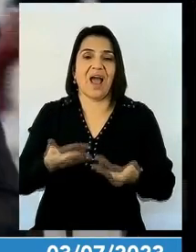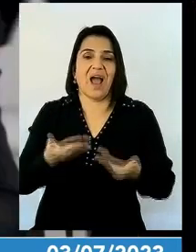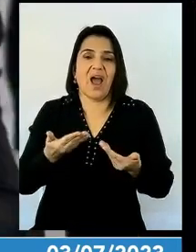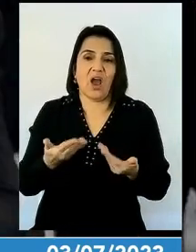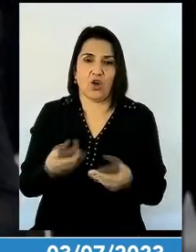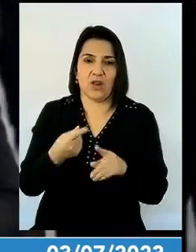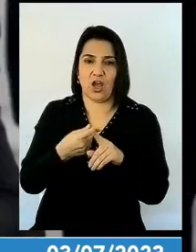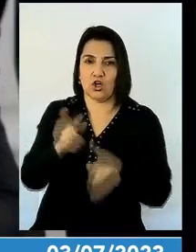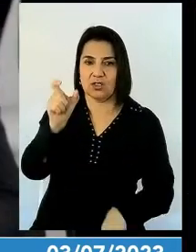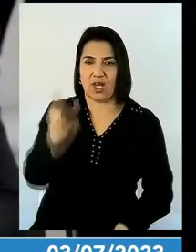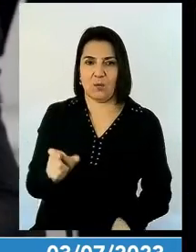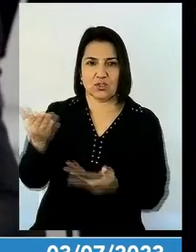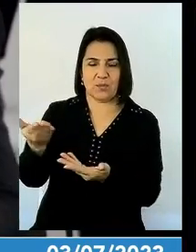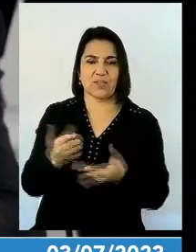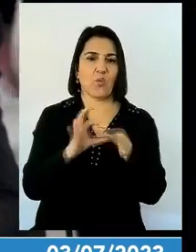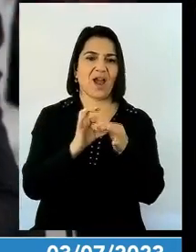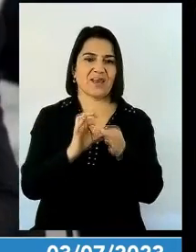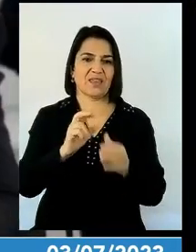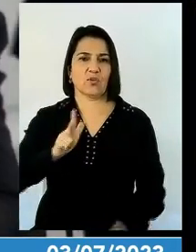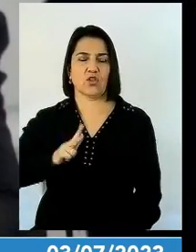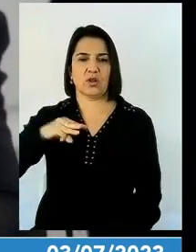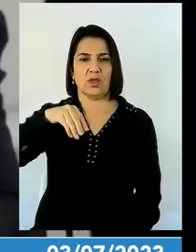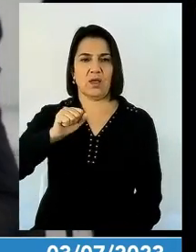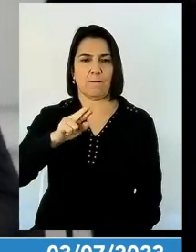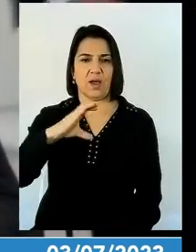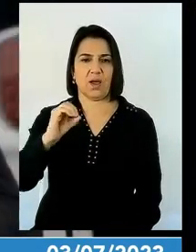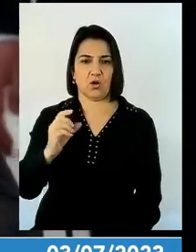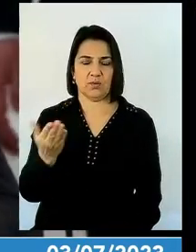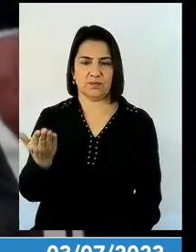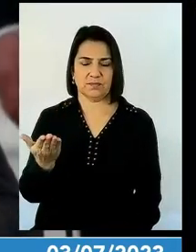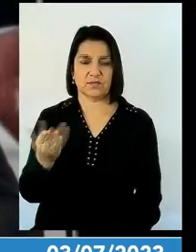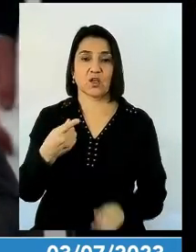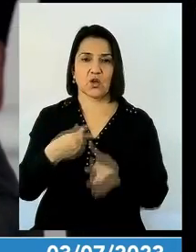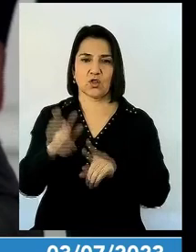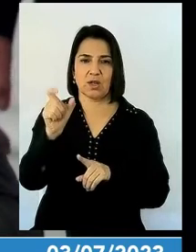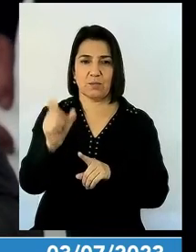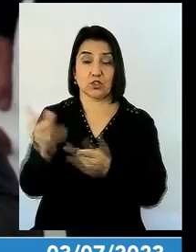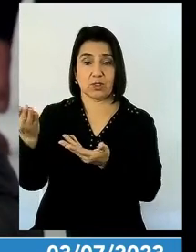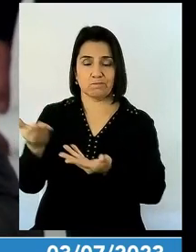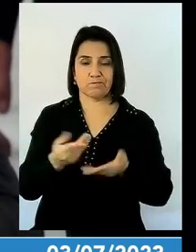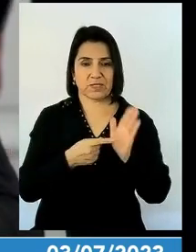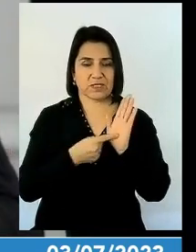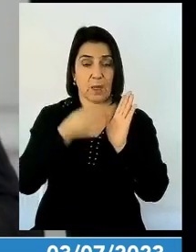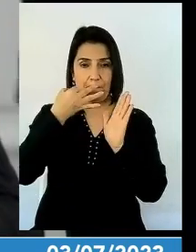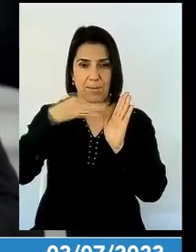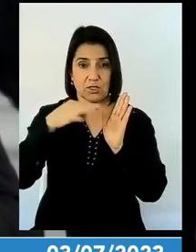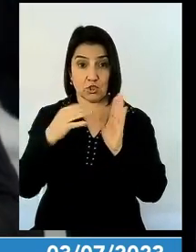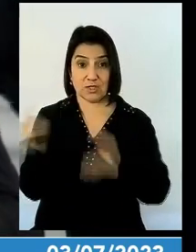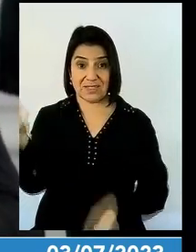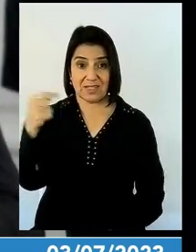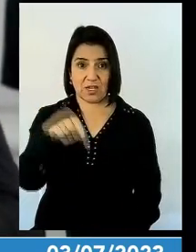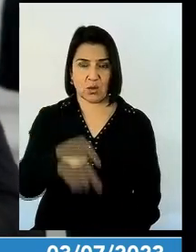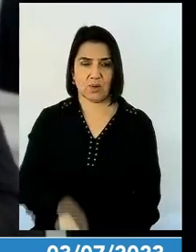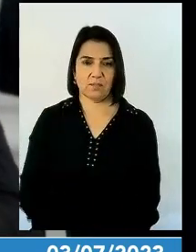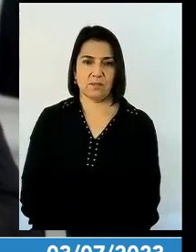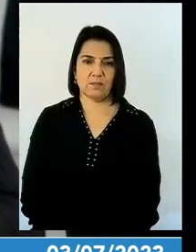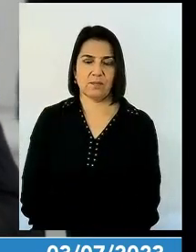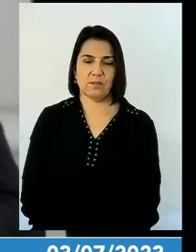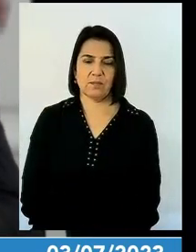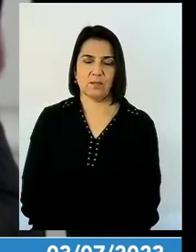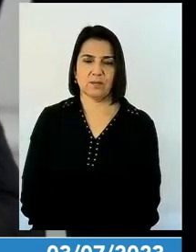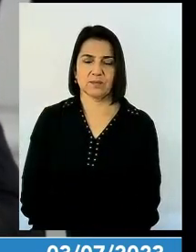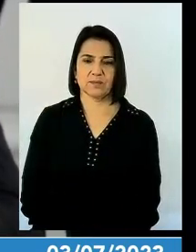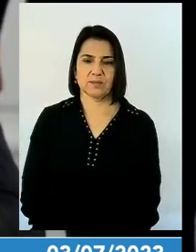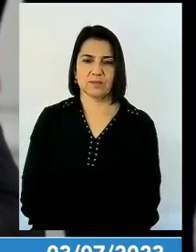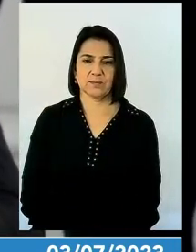Marco. Vamos a pasar al siguiente expositor. Llegó. Jiménez Insunza.